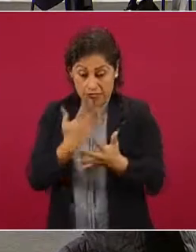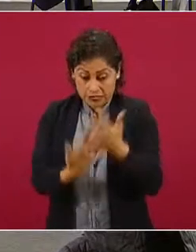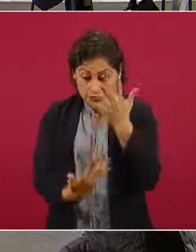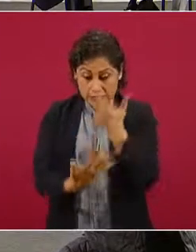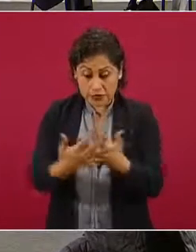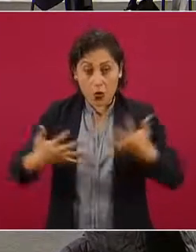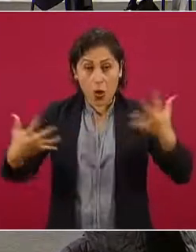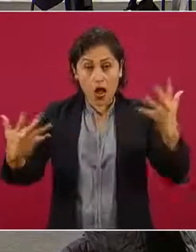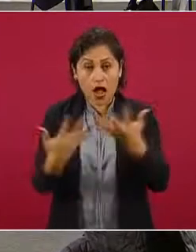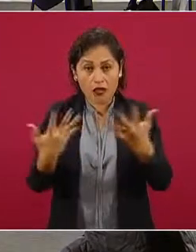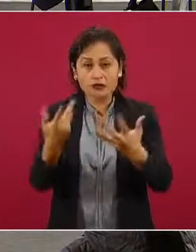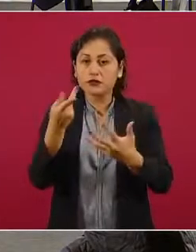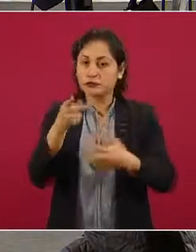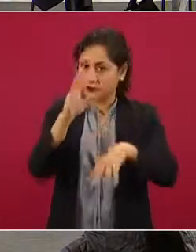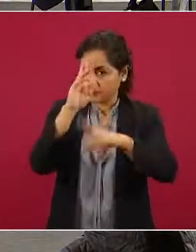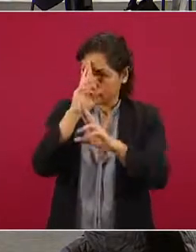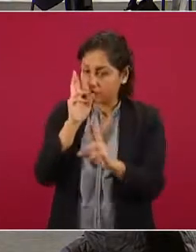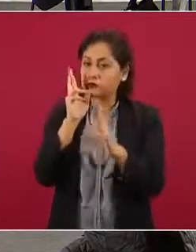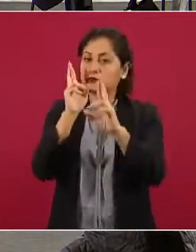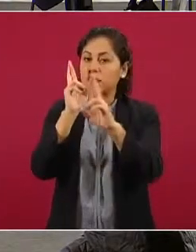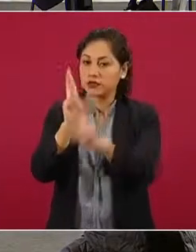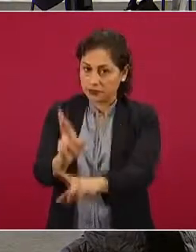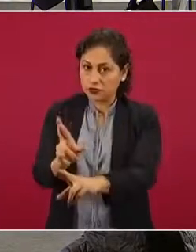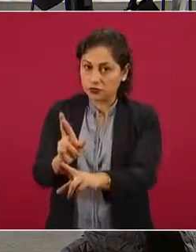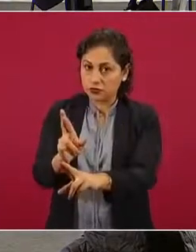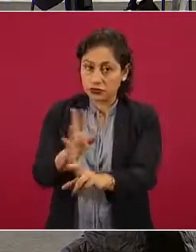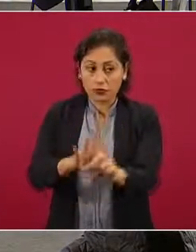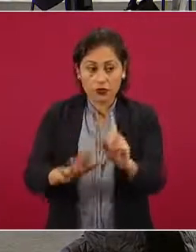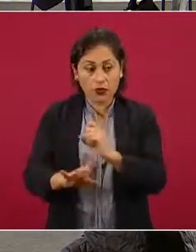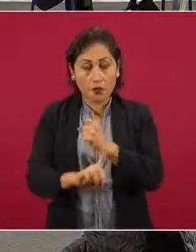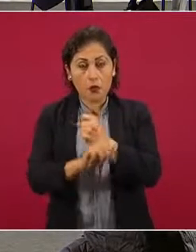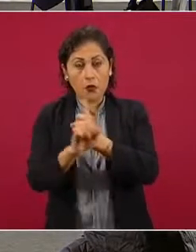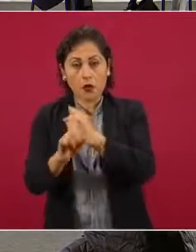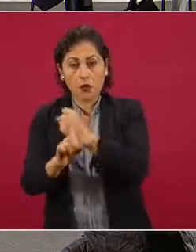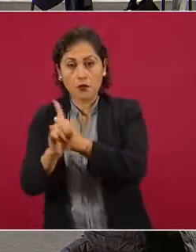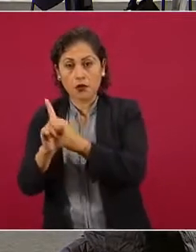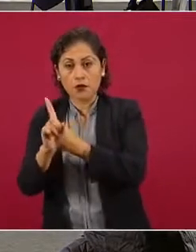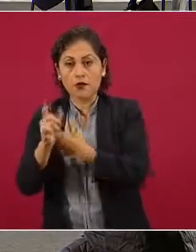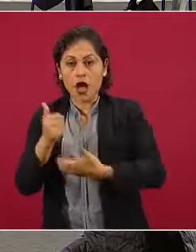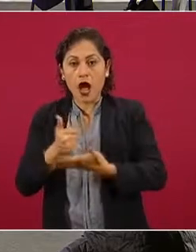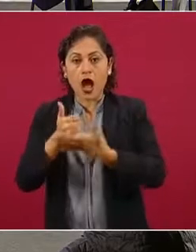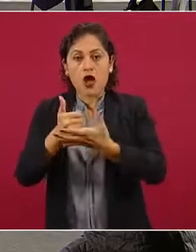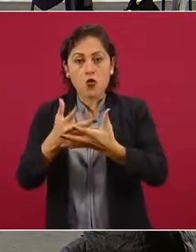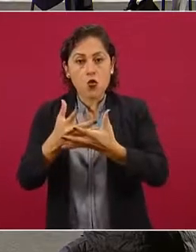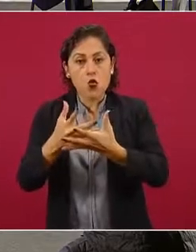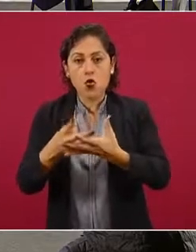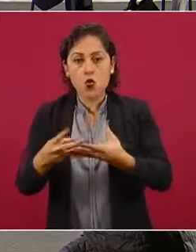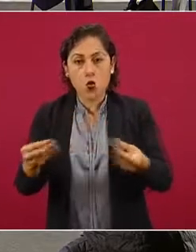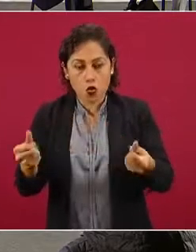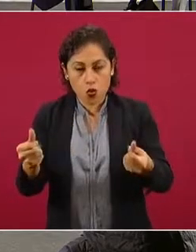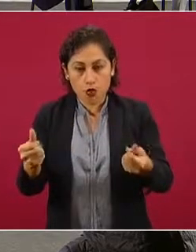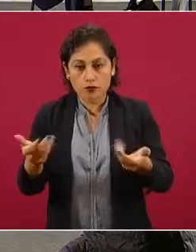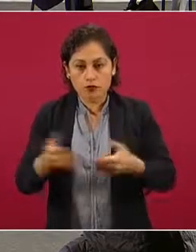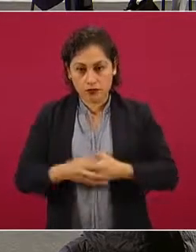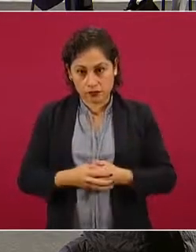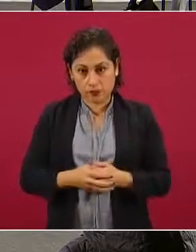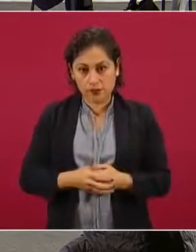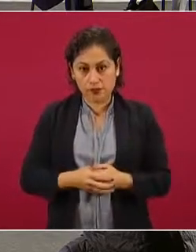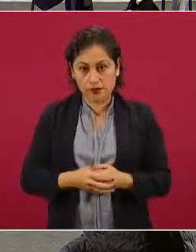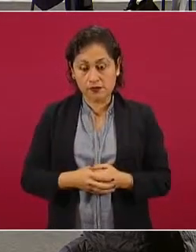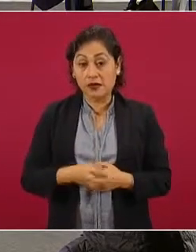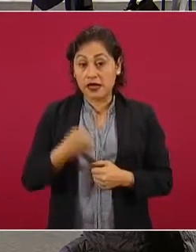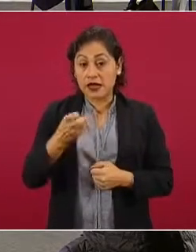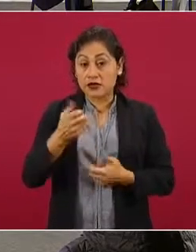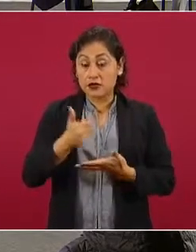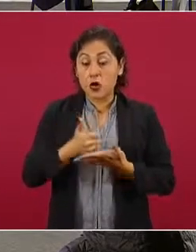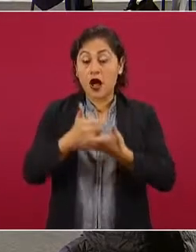de soluciones a los problemas de los demás. Idealmente debe ser la guía de acción social